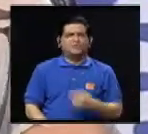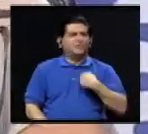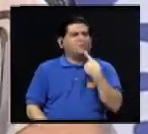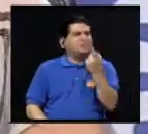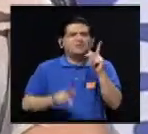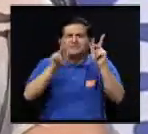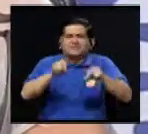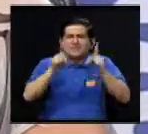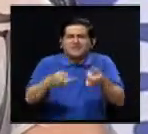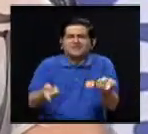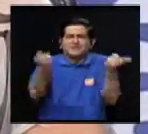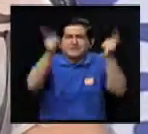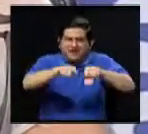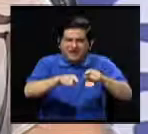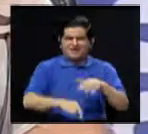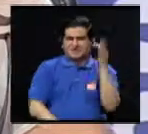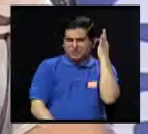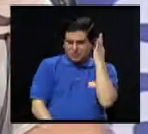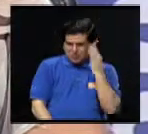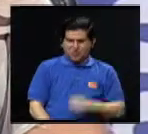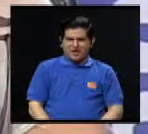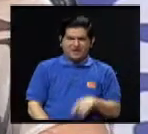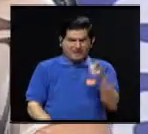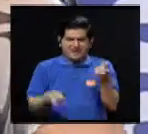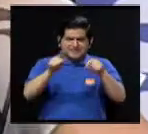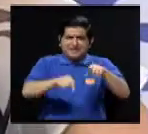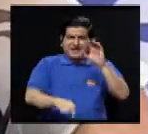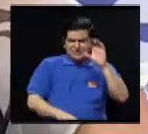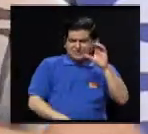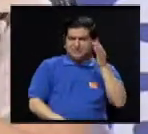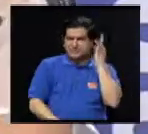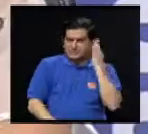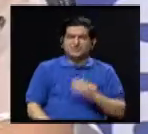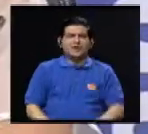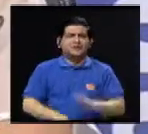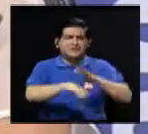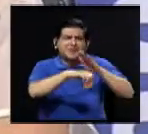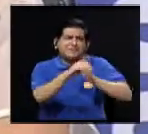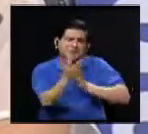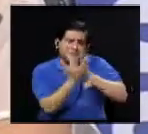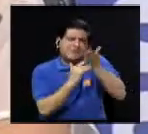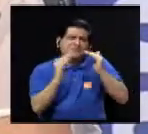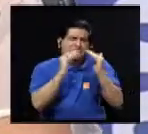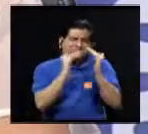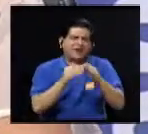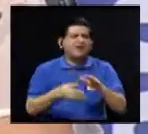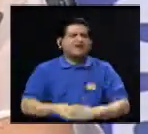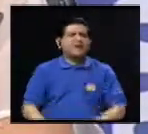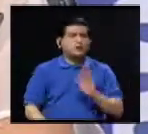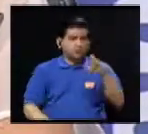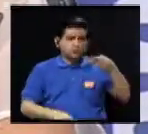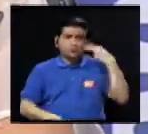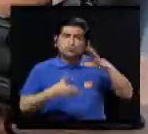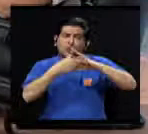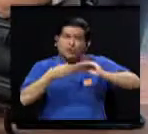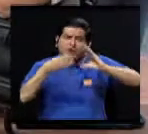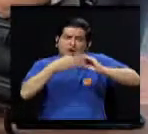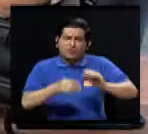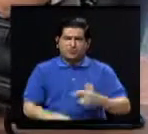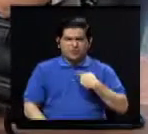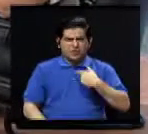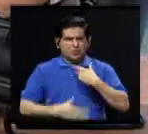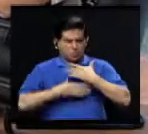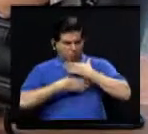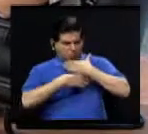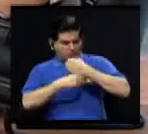decirle a un personaje, en este caso a una mujer como Doña Claudia, permítame entrar en su casa, permítame contar su historia. ¿Cómo se gana